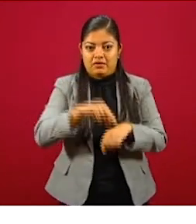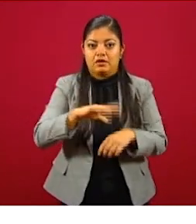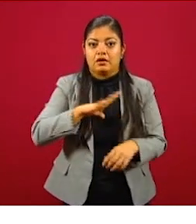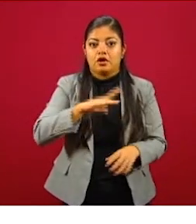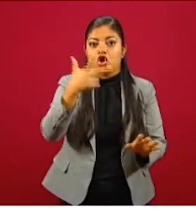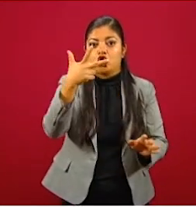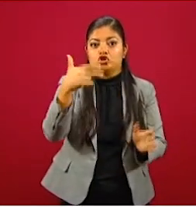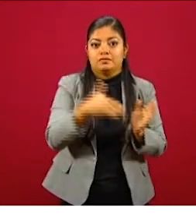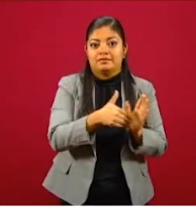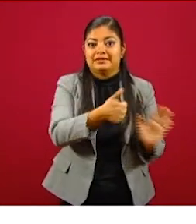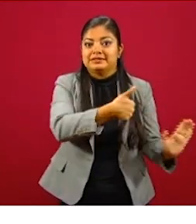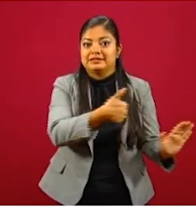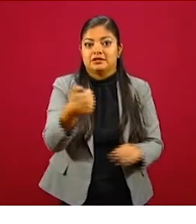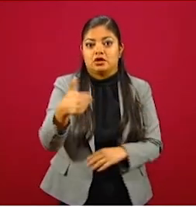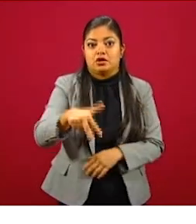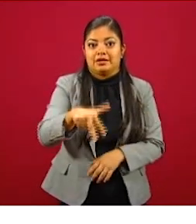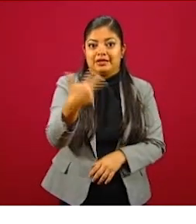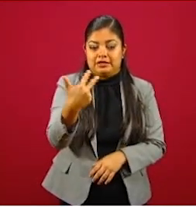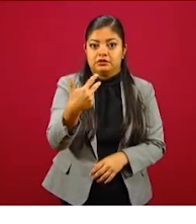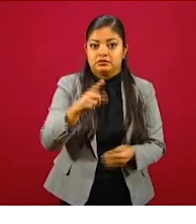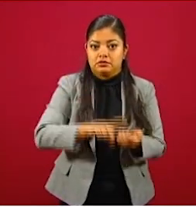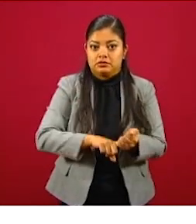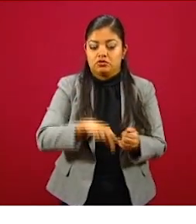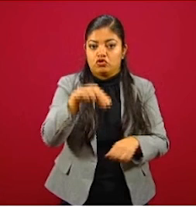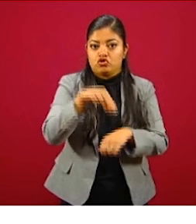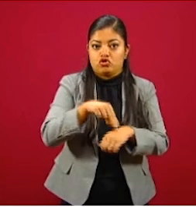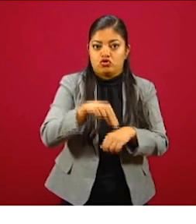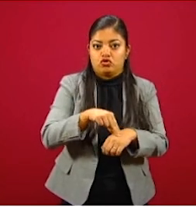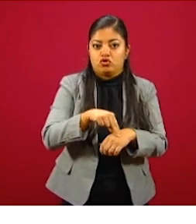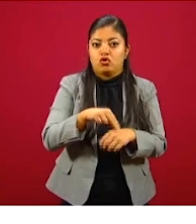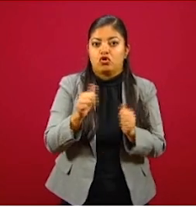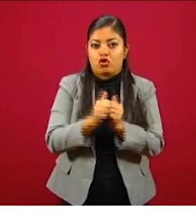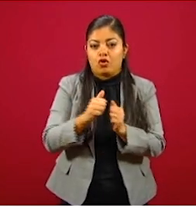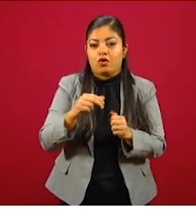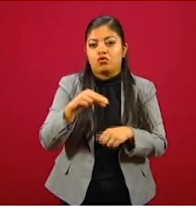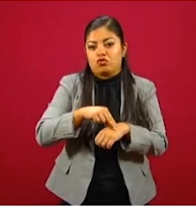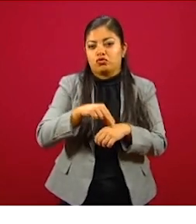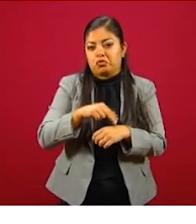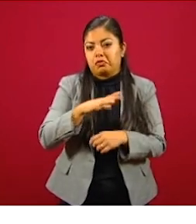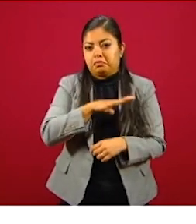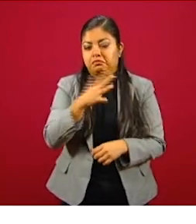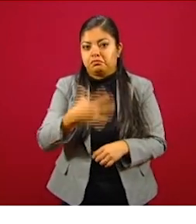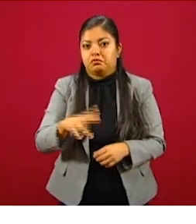especialista tenemos 8,613, camas con médico general